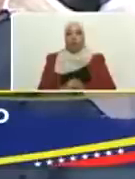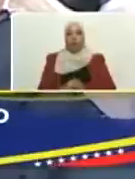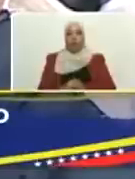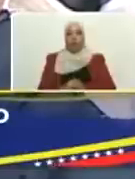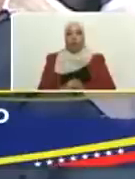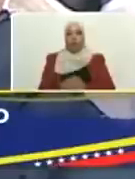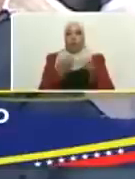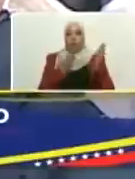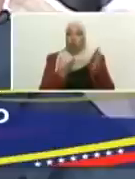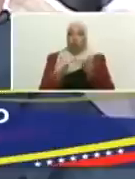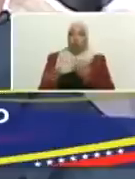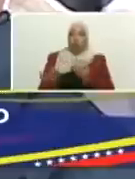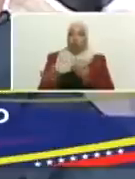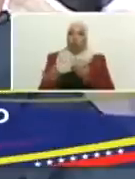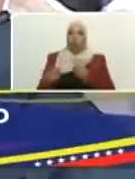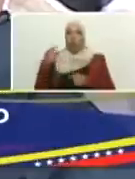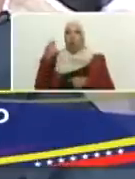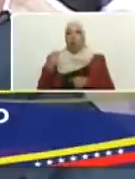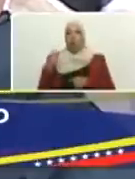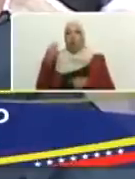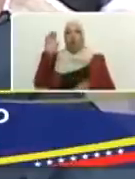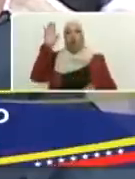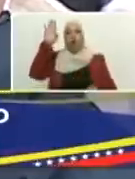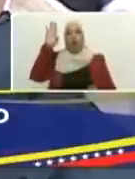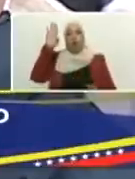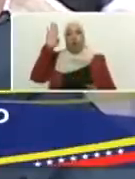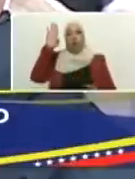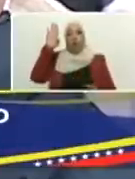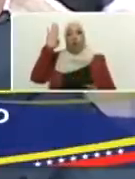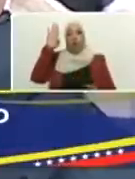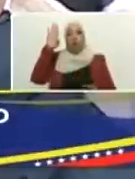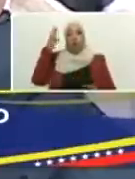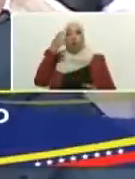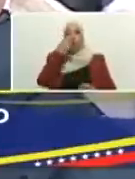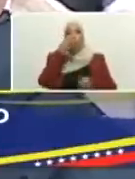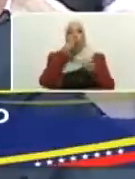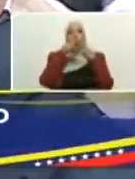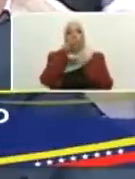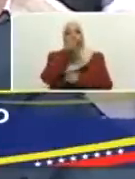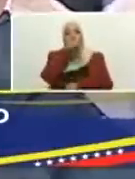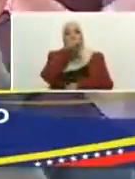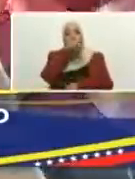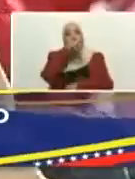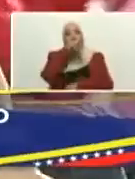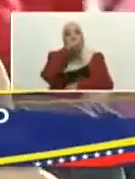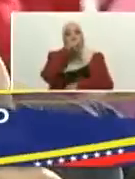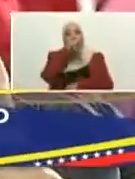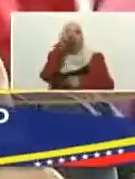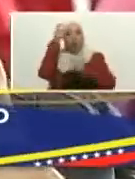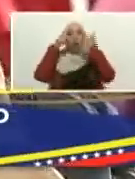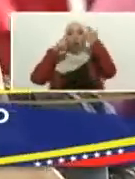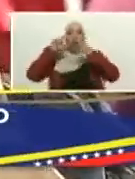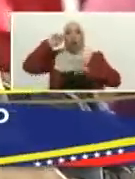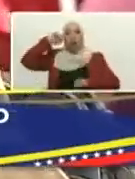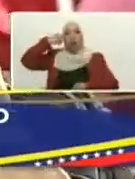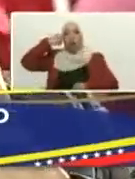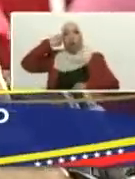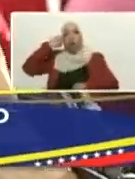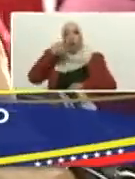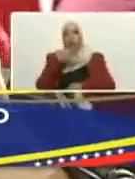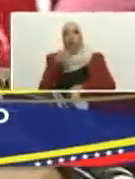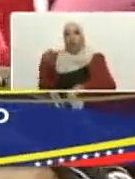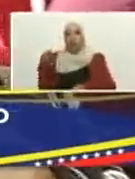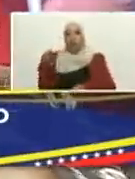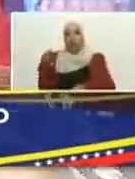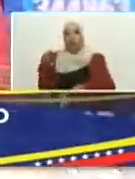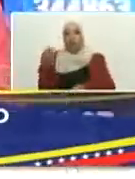cuando lo recibimos, su juramentación, su discurso. Recuerdo perfectamente, como